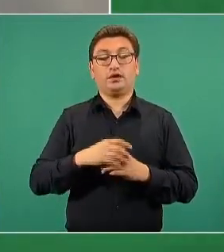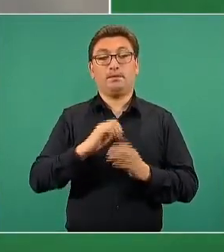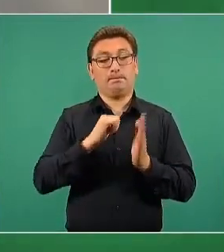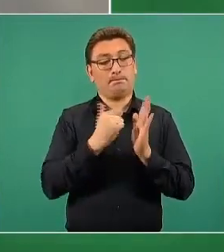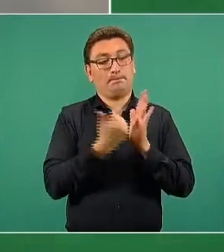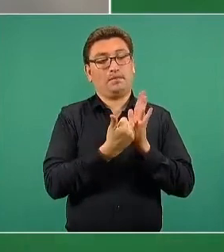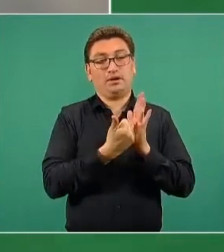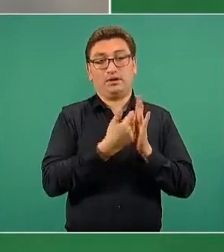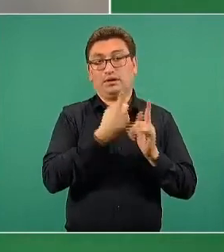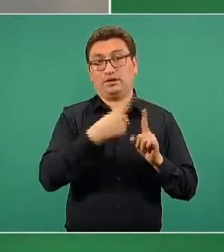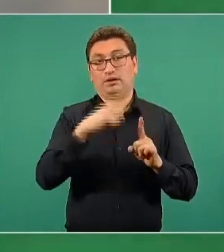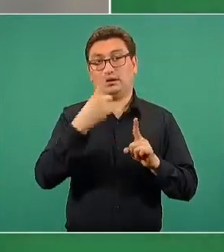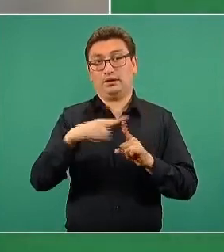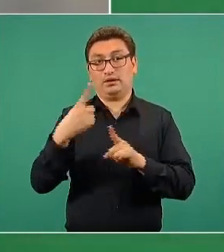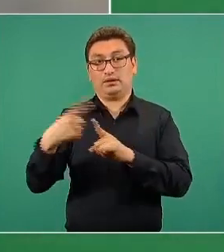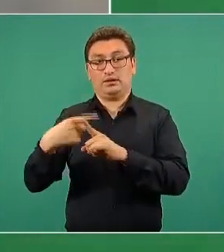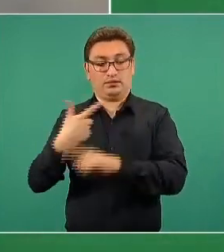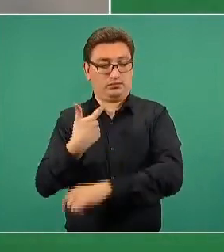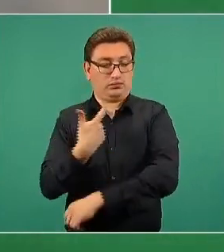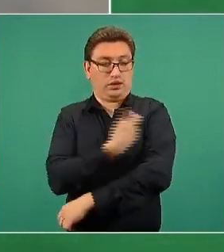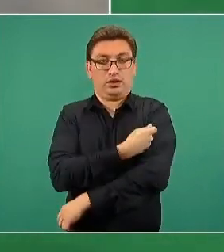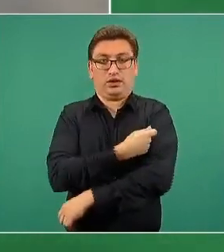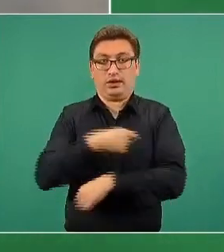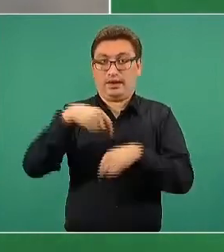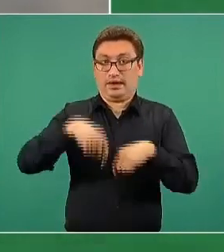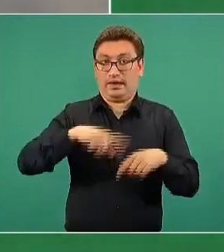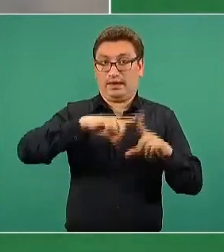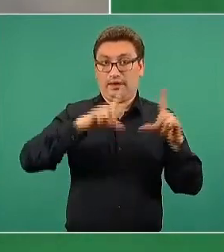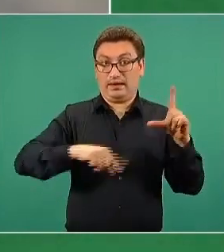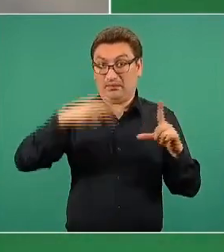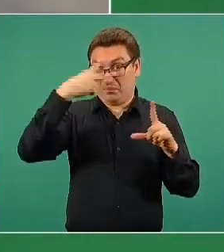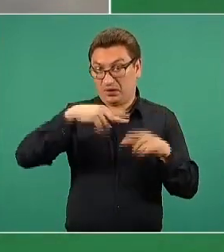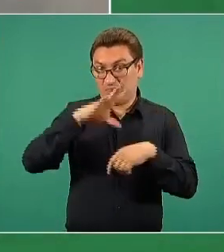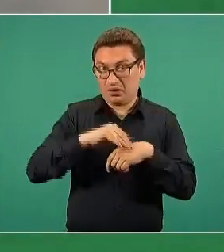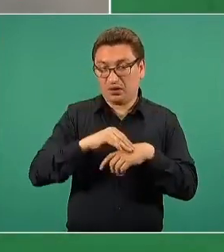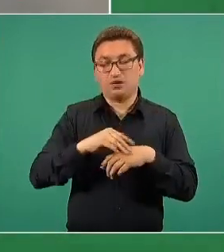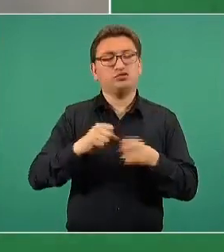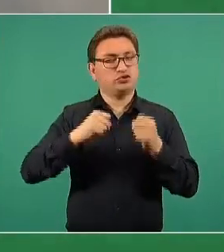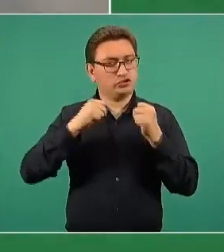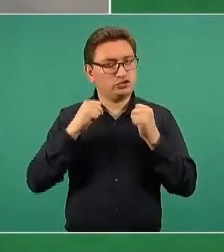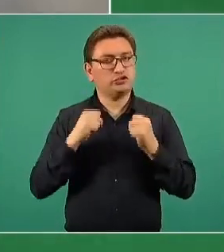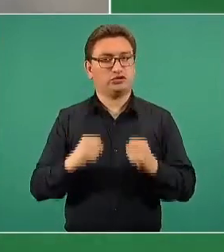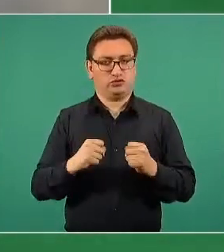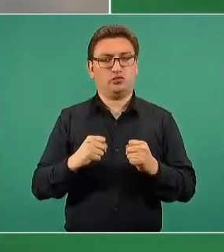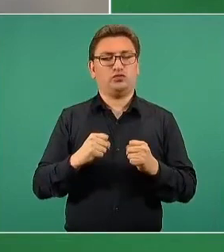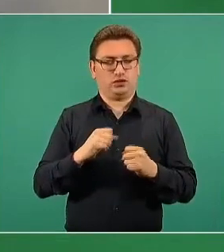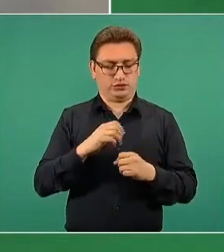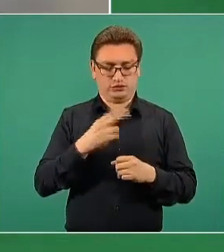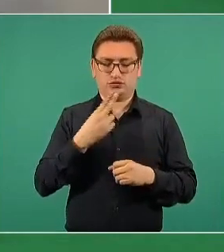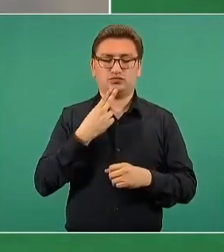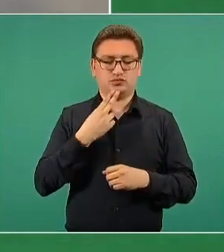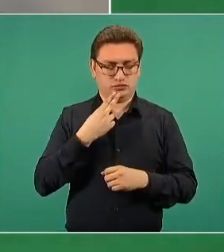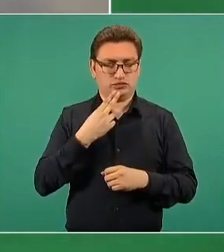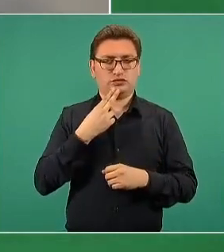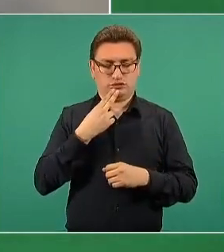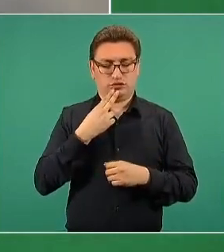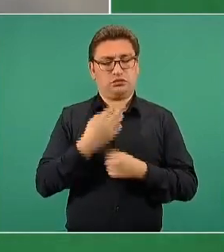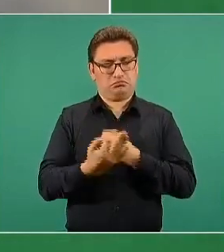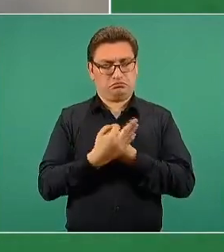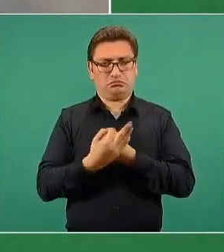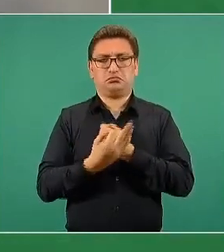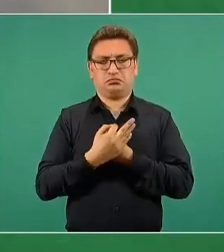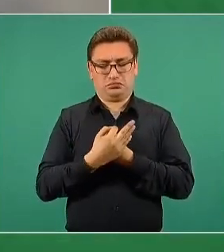que se aplican en nuestro país son eficaces, son seguras y cumplen